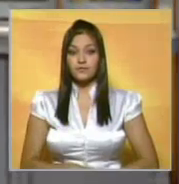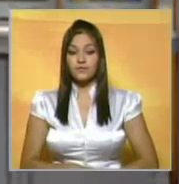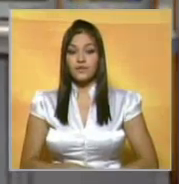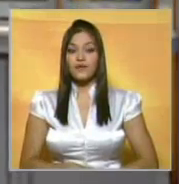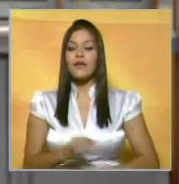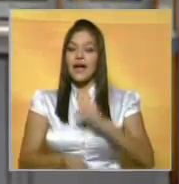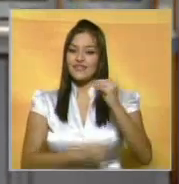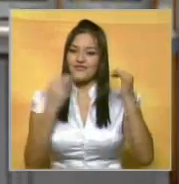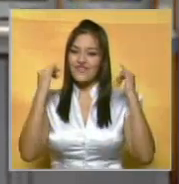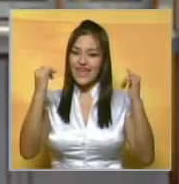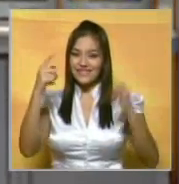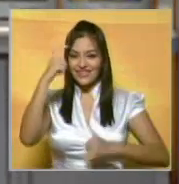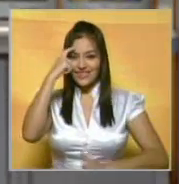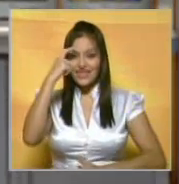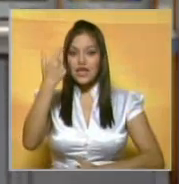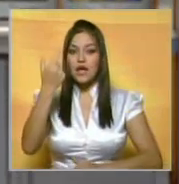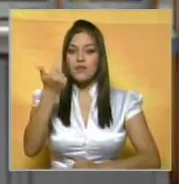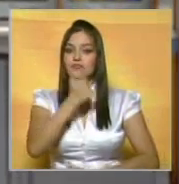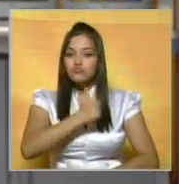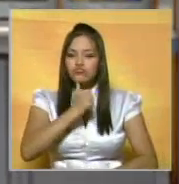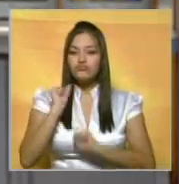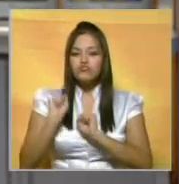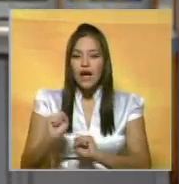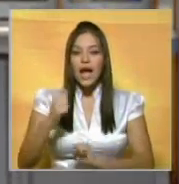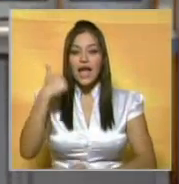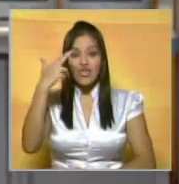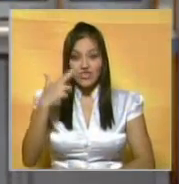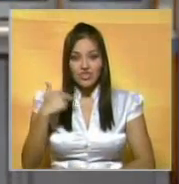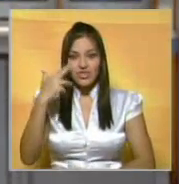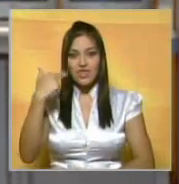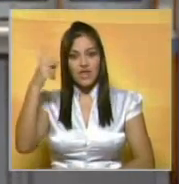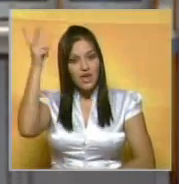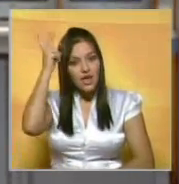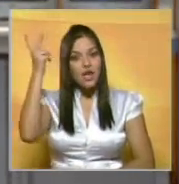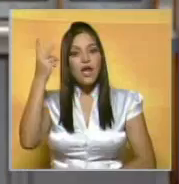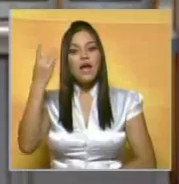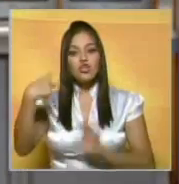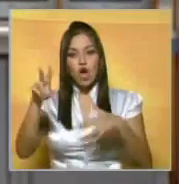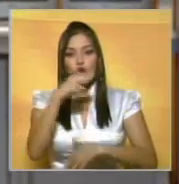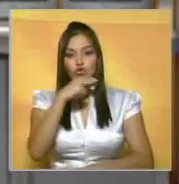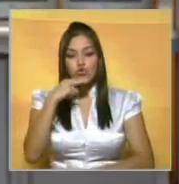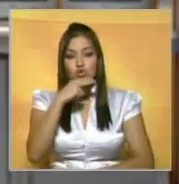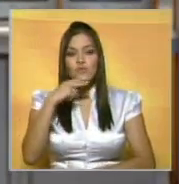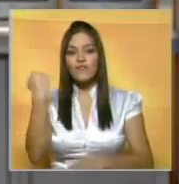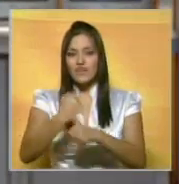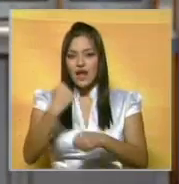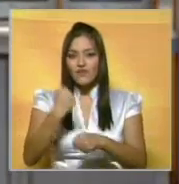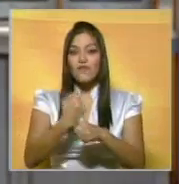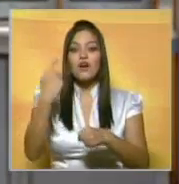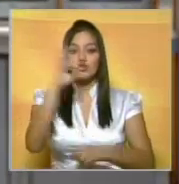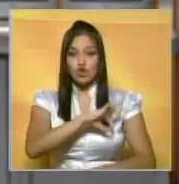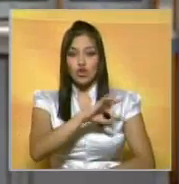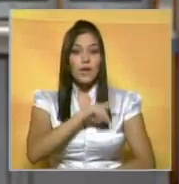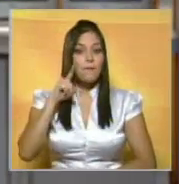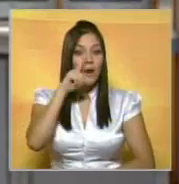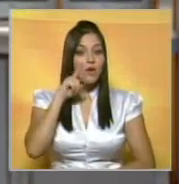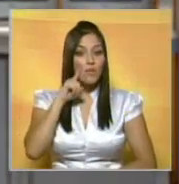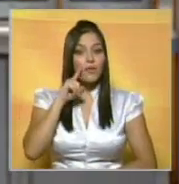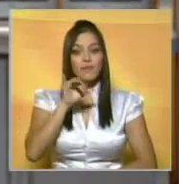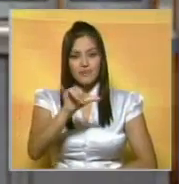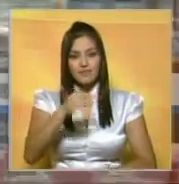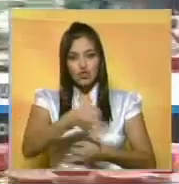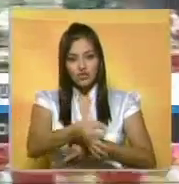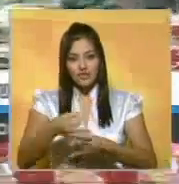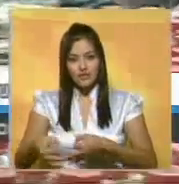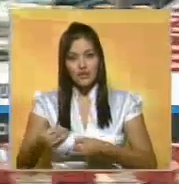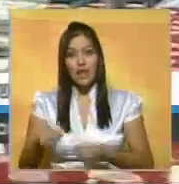Como parte de la celebración del Día de la Resistencia Indígena, el gobernador del Zulia, Pablo Pérez, realizó una jornada social en el municipio Mara de esa entidad. Pérez